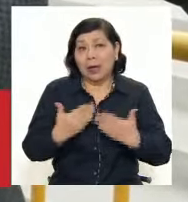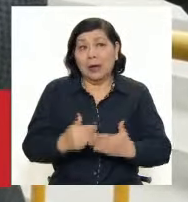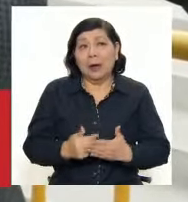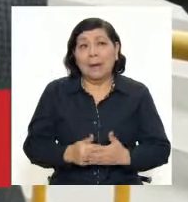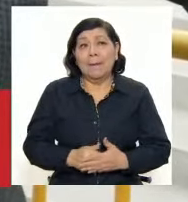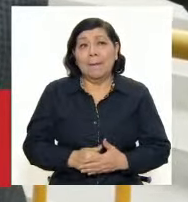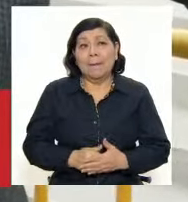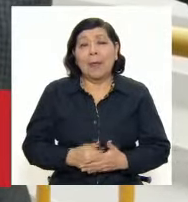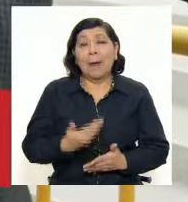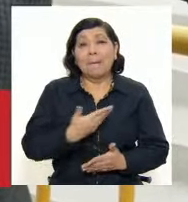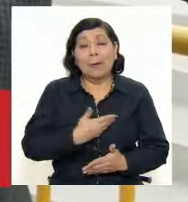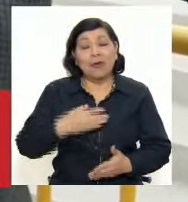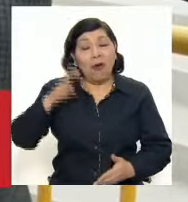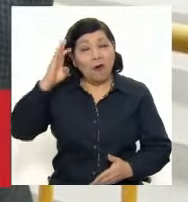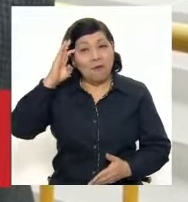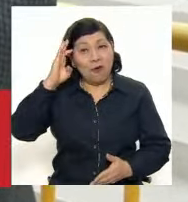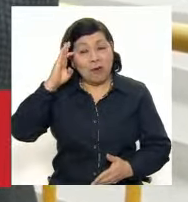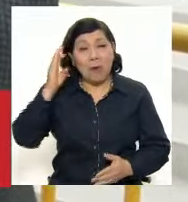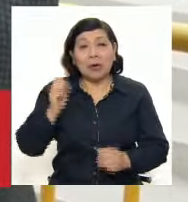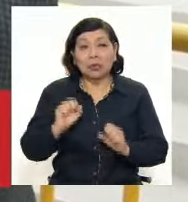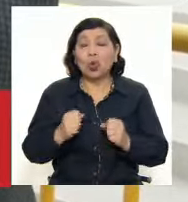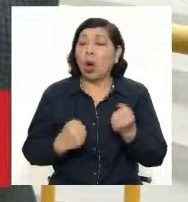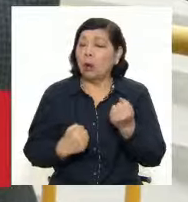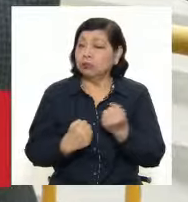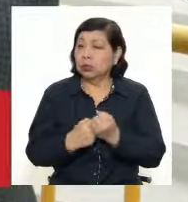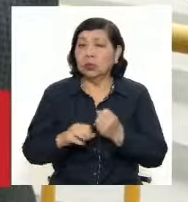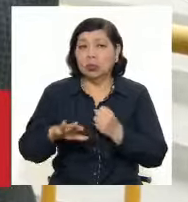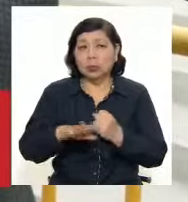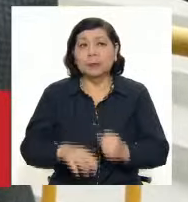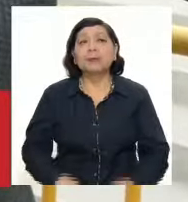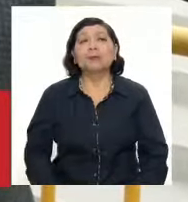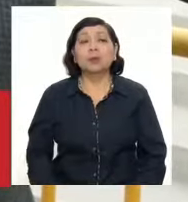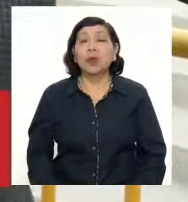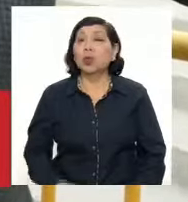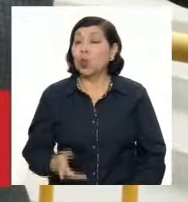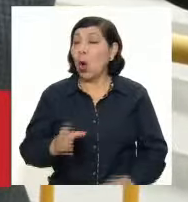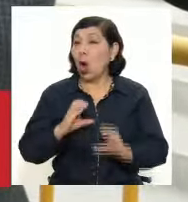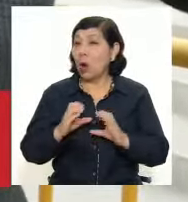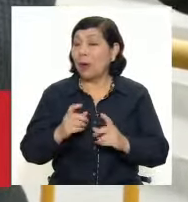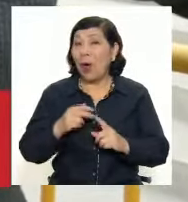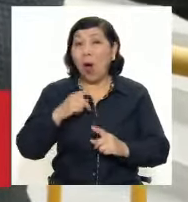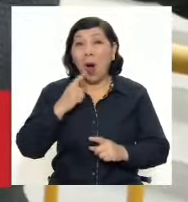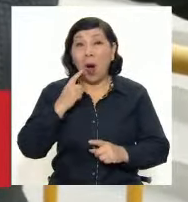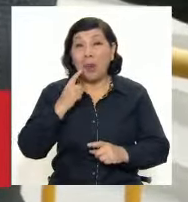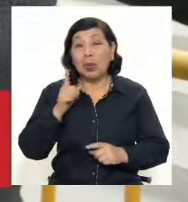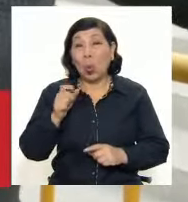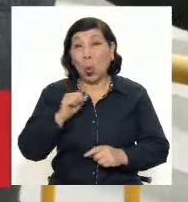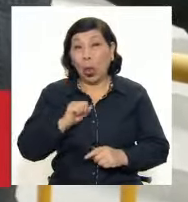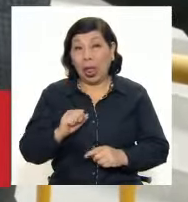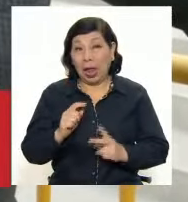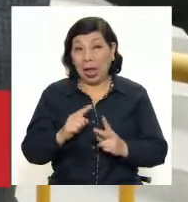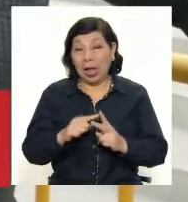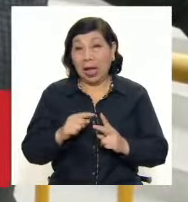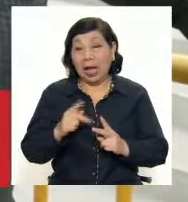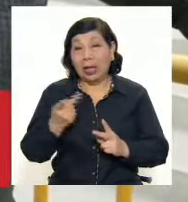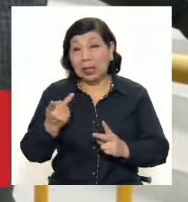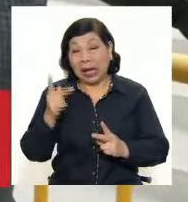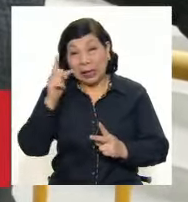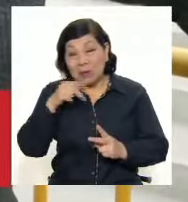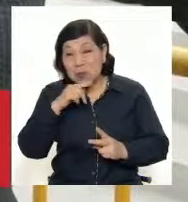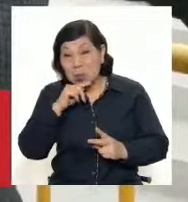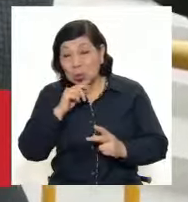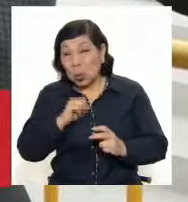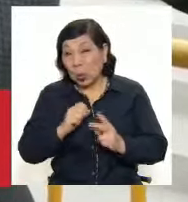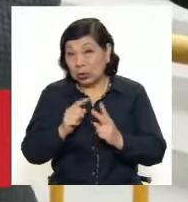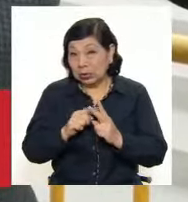al presidente Fujimori y lo respaldo plenamente. ¿Ha podido conversar con Keiko, con su hijo Kenji, con alguien de